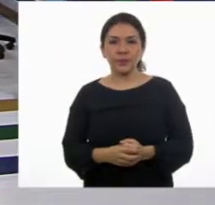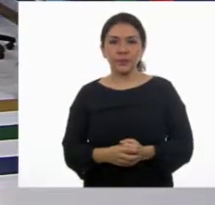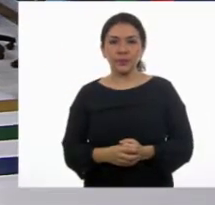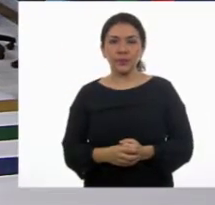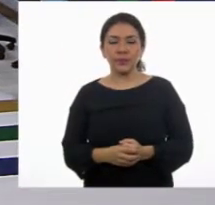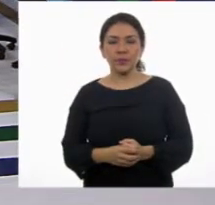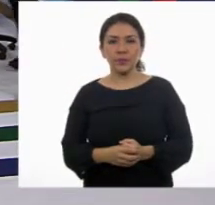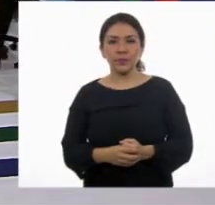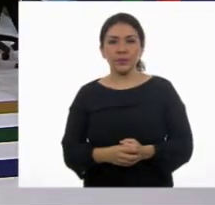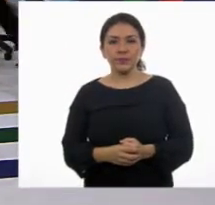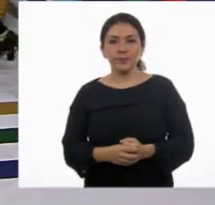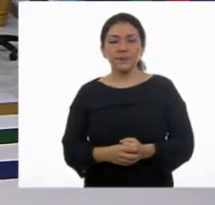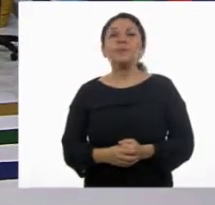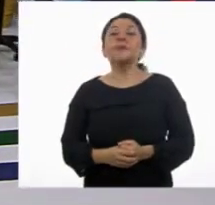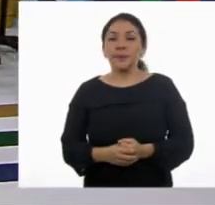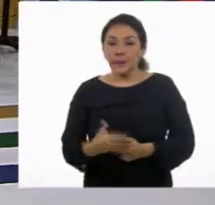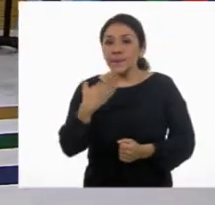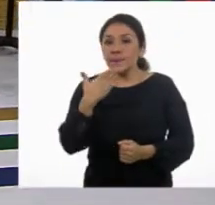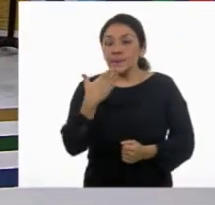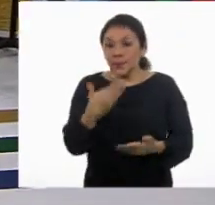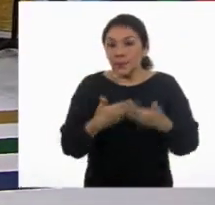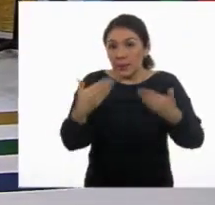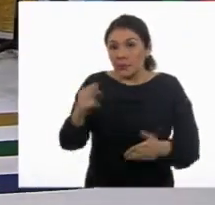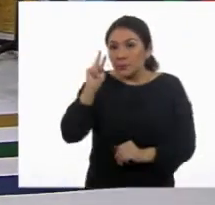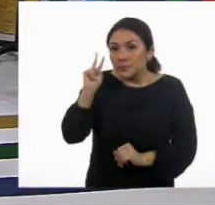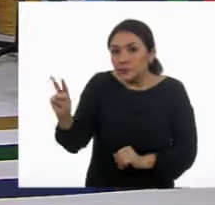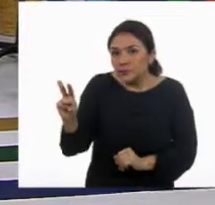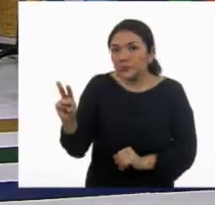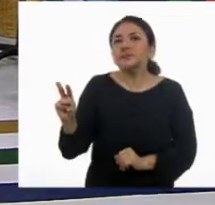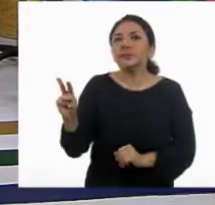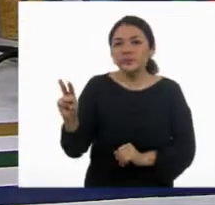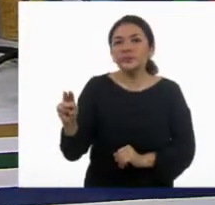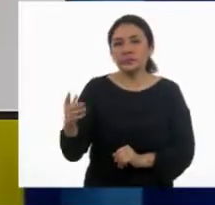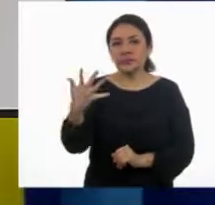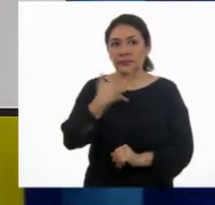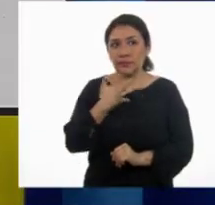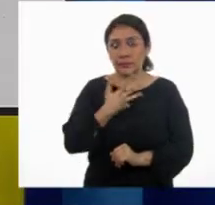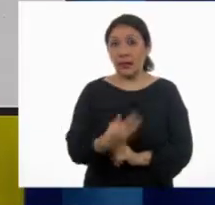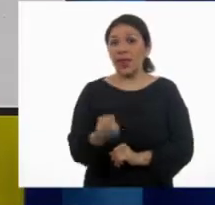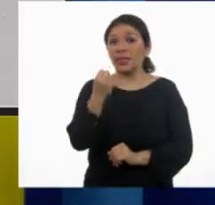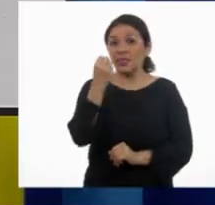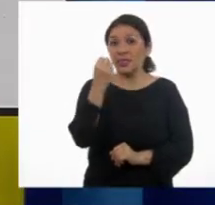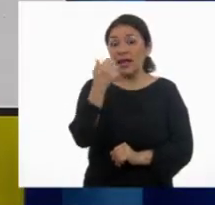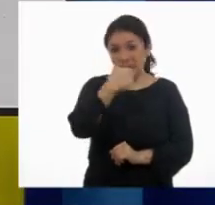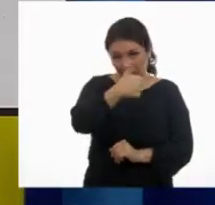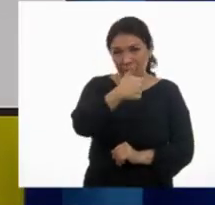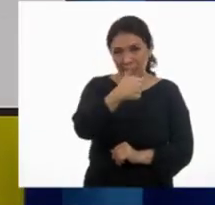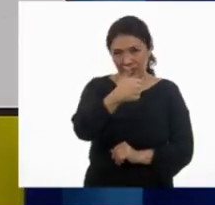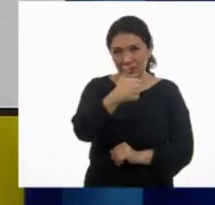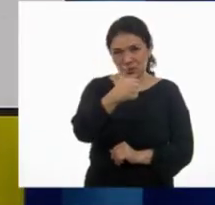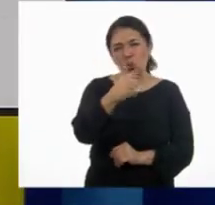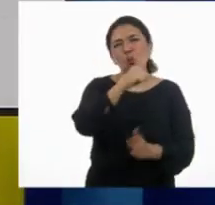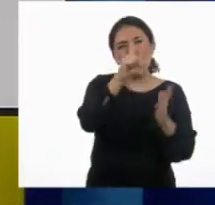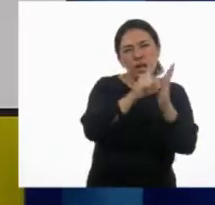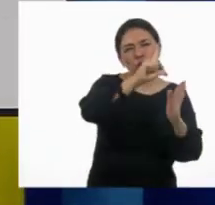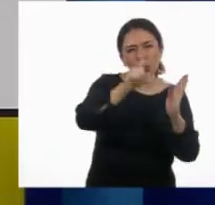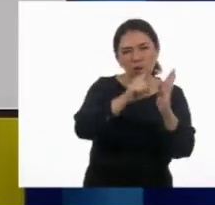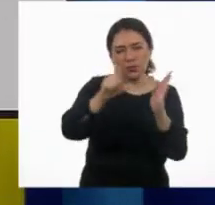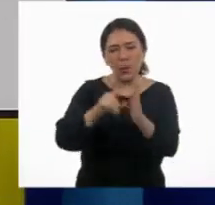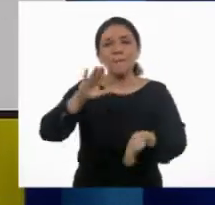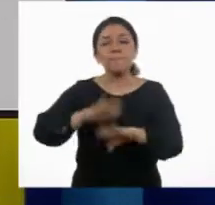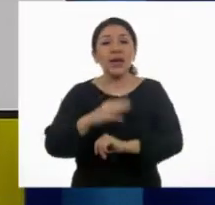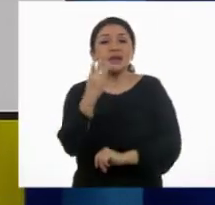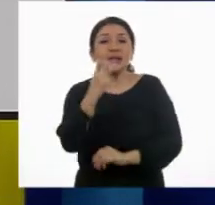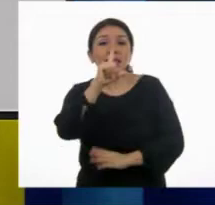Ahora sí, ya tenemos 3 los 6 litros de un litro más los